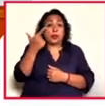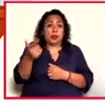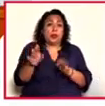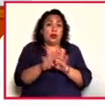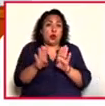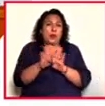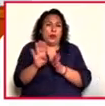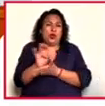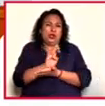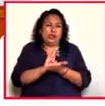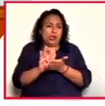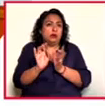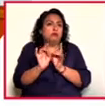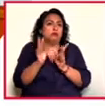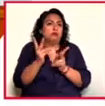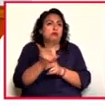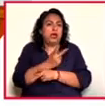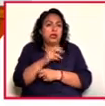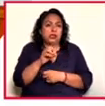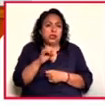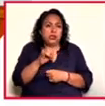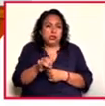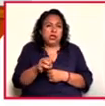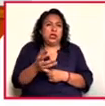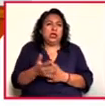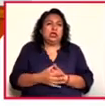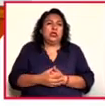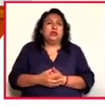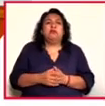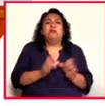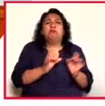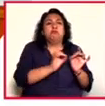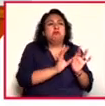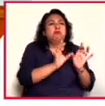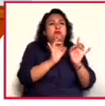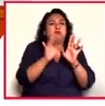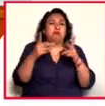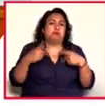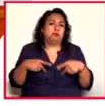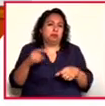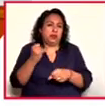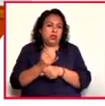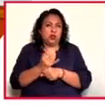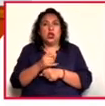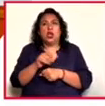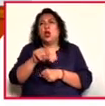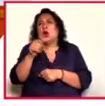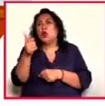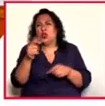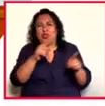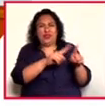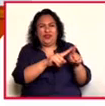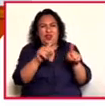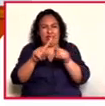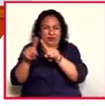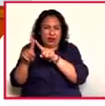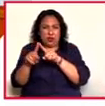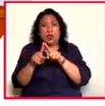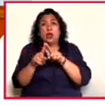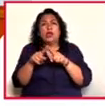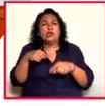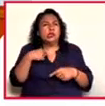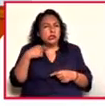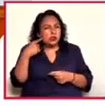escenas ocurren. Ocurre una cosa con este personaje, con el otro otra, y las escuchas